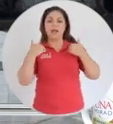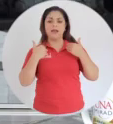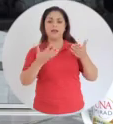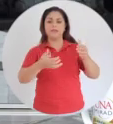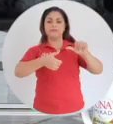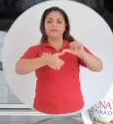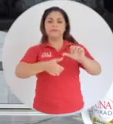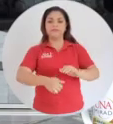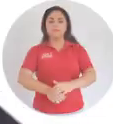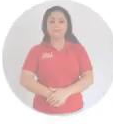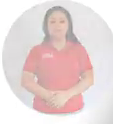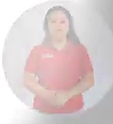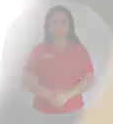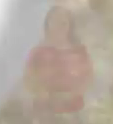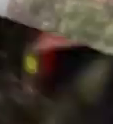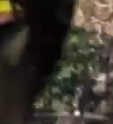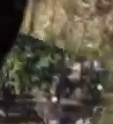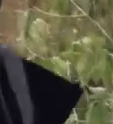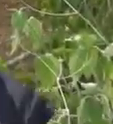en la región.